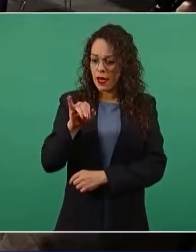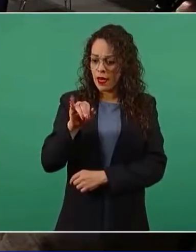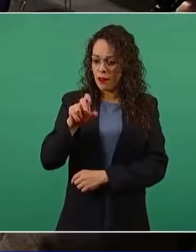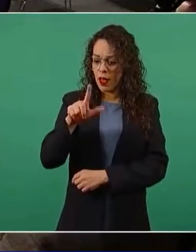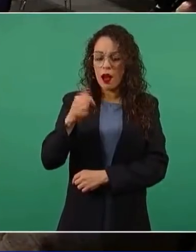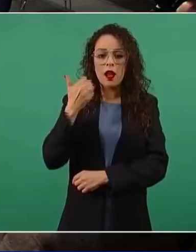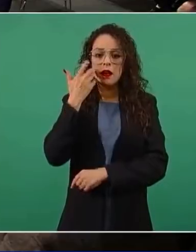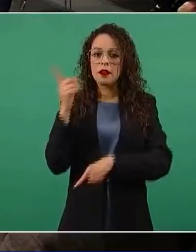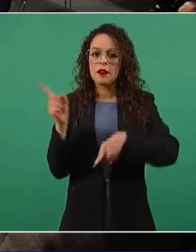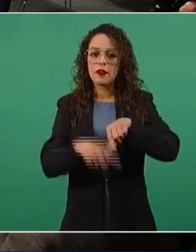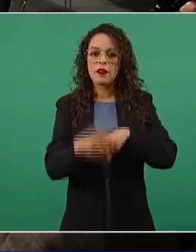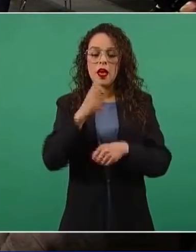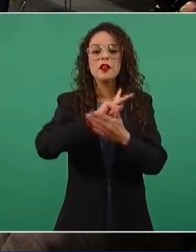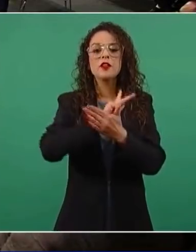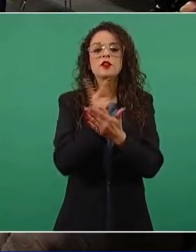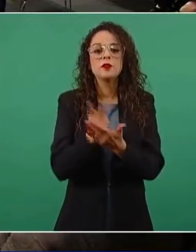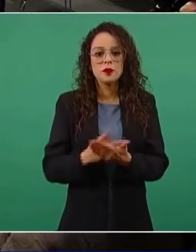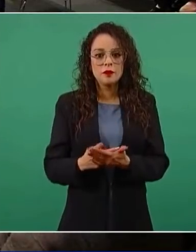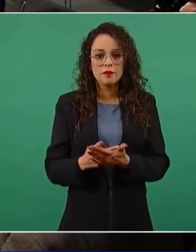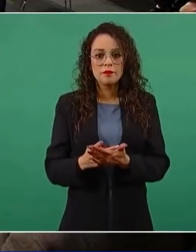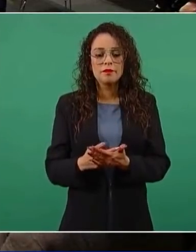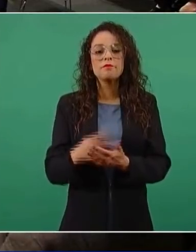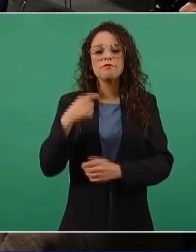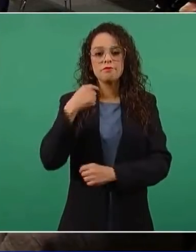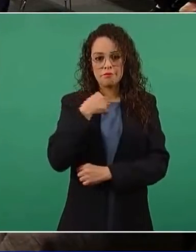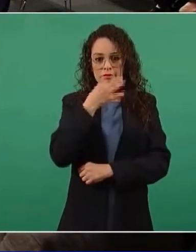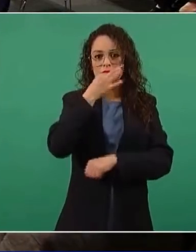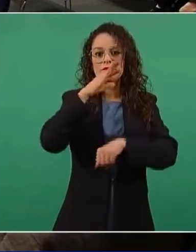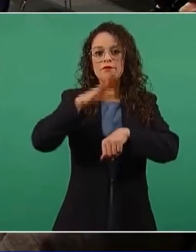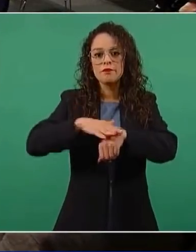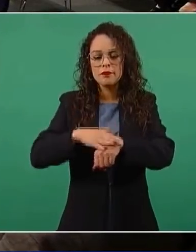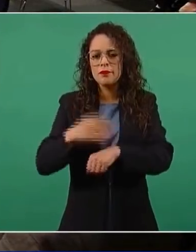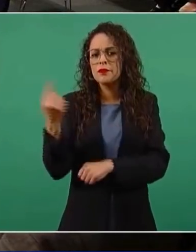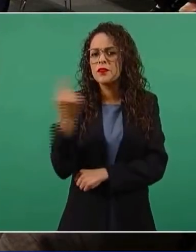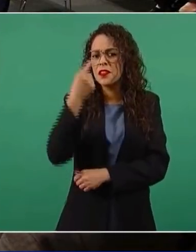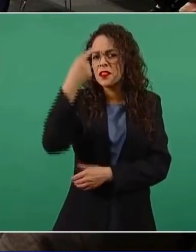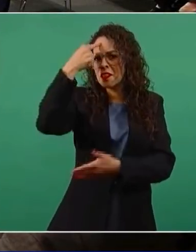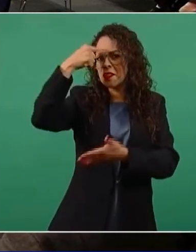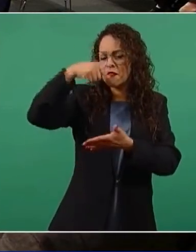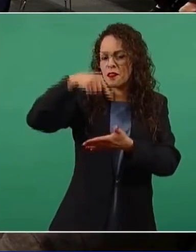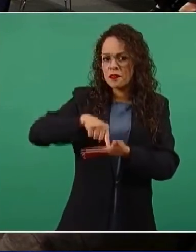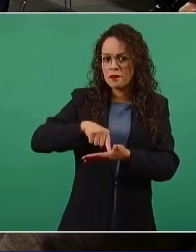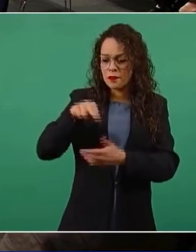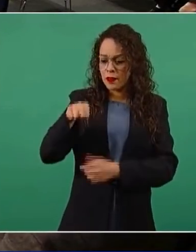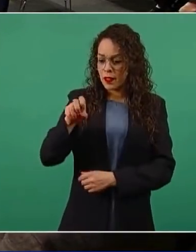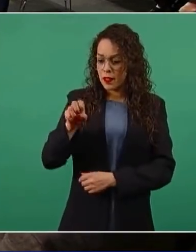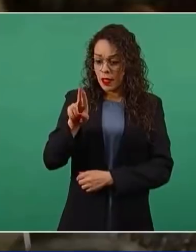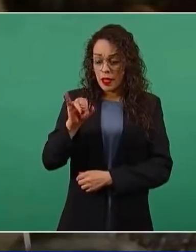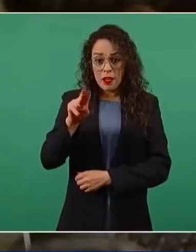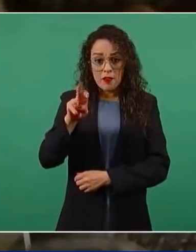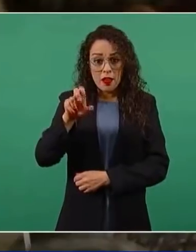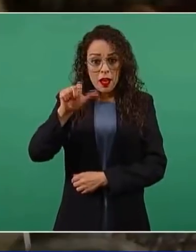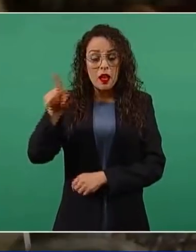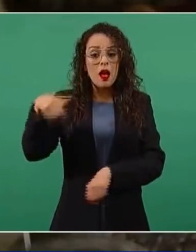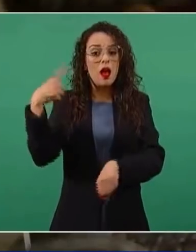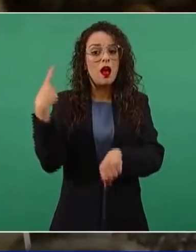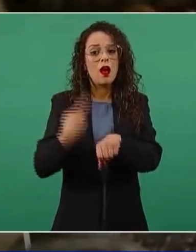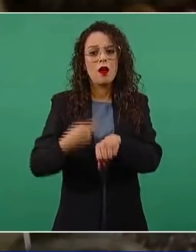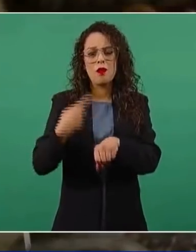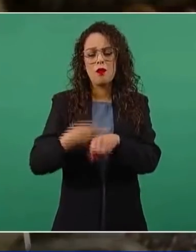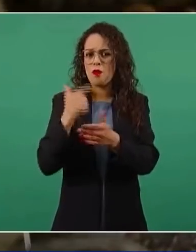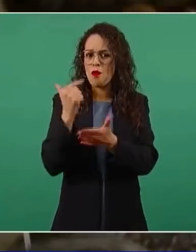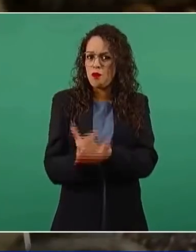programa. Pues, ¿qué cree, presidente? Neri Vela enferma de COVID muy